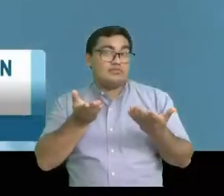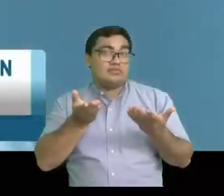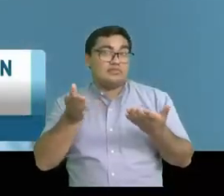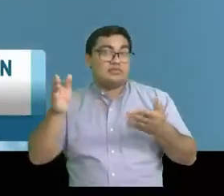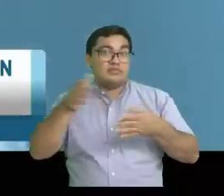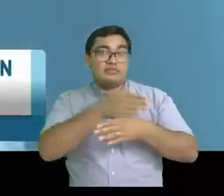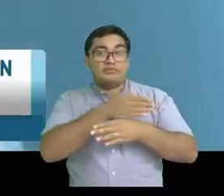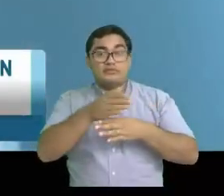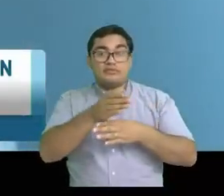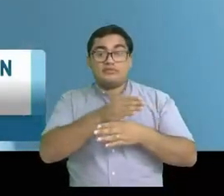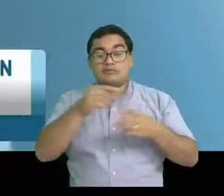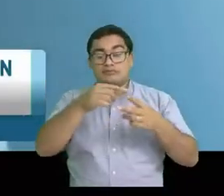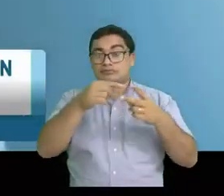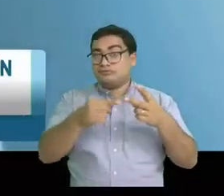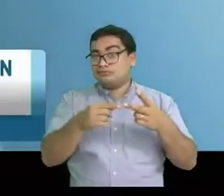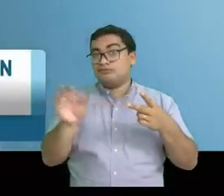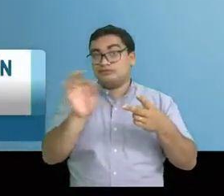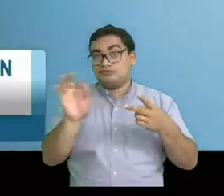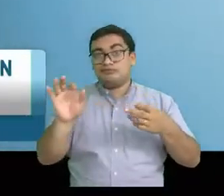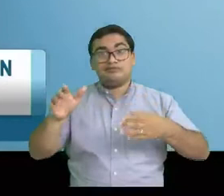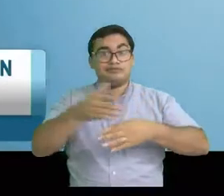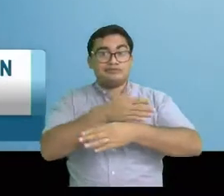tipos diferentes, ¿verdad? Entonces,